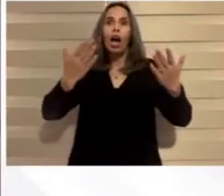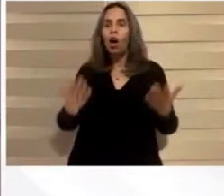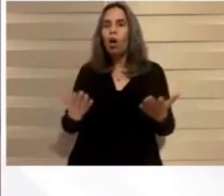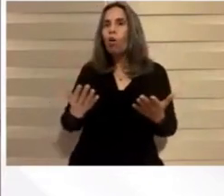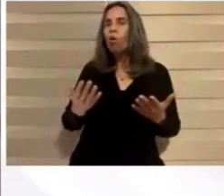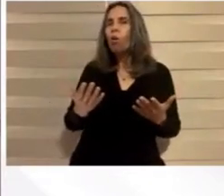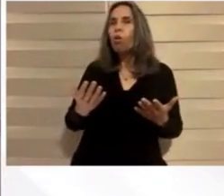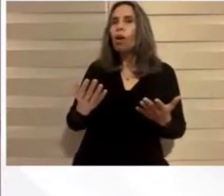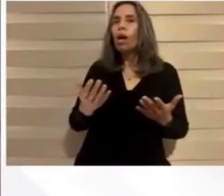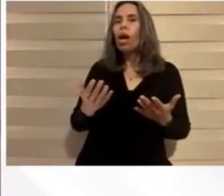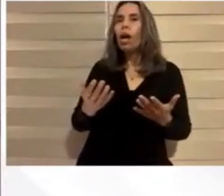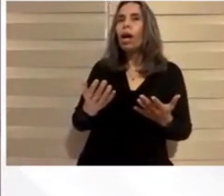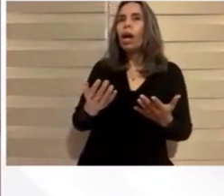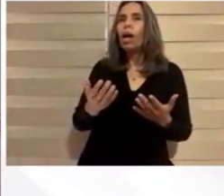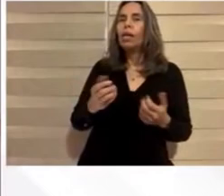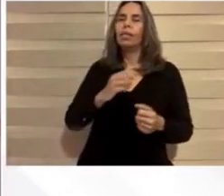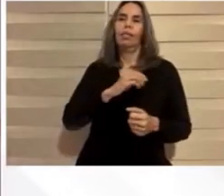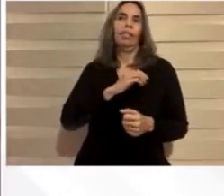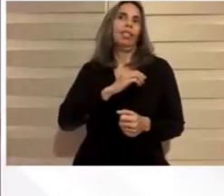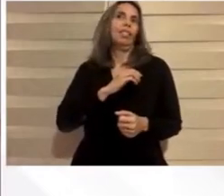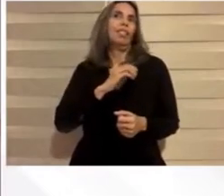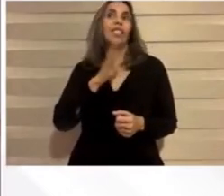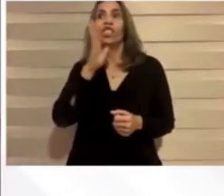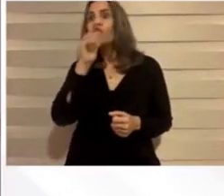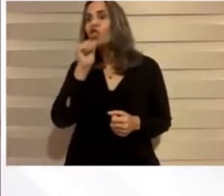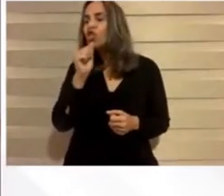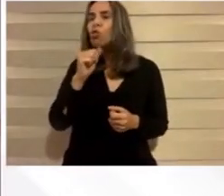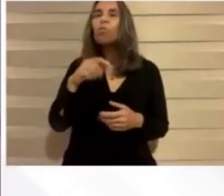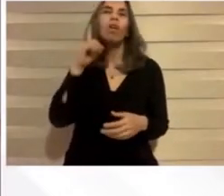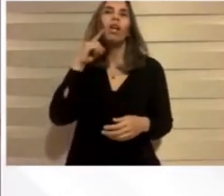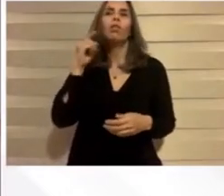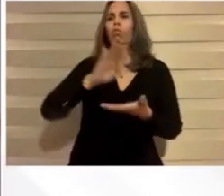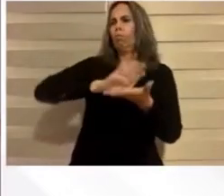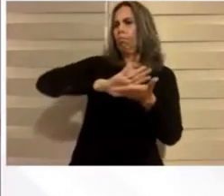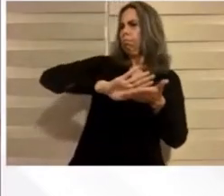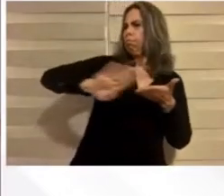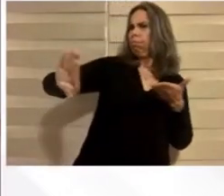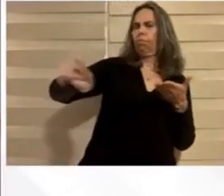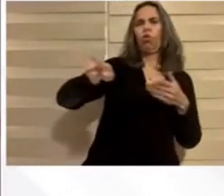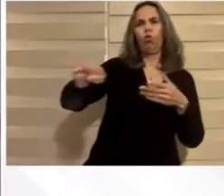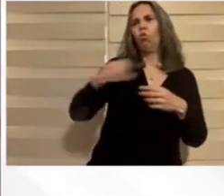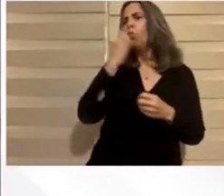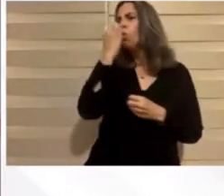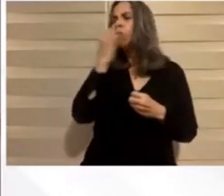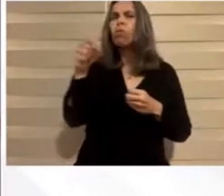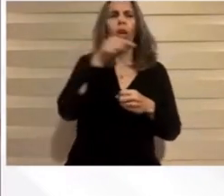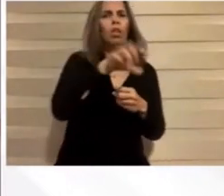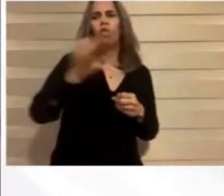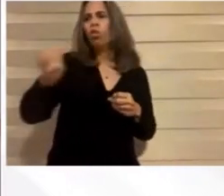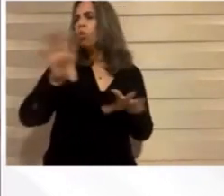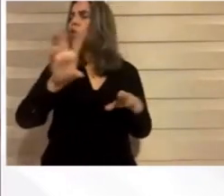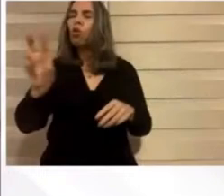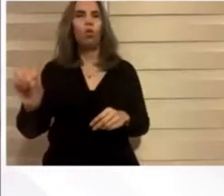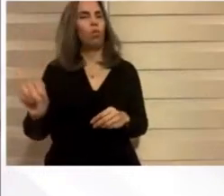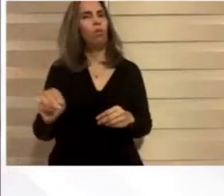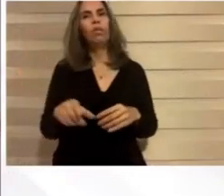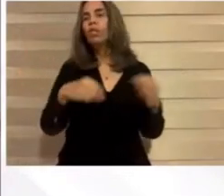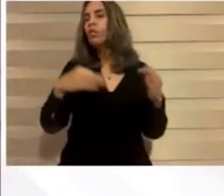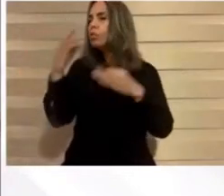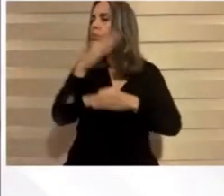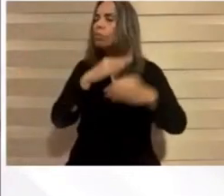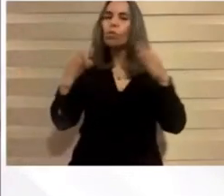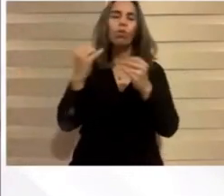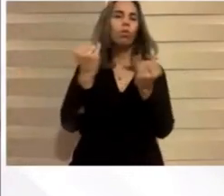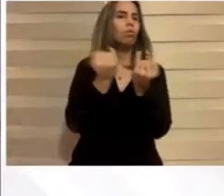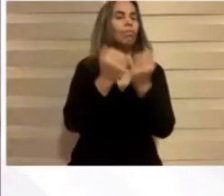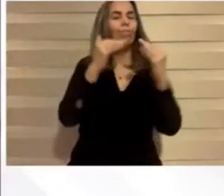de la población, a las mujeres, del esfuerzo común de enfrentar los retos que ya mencioné a través de nuevas